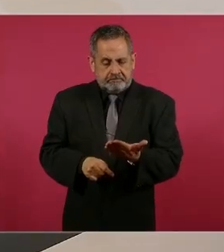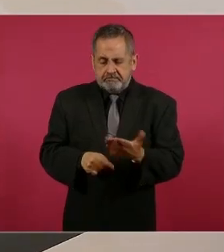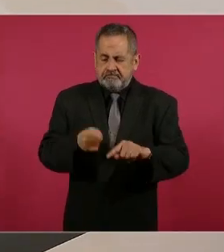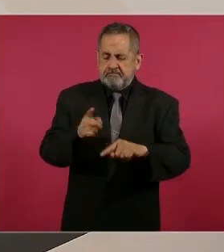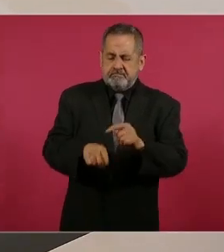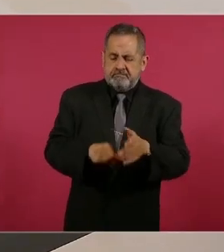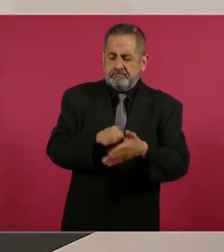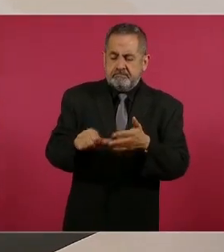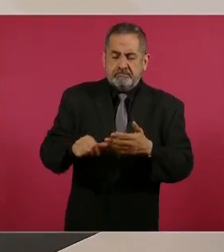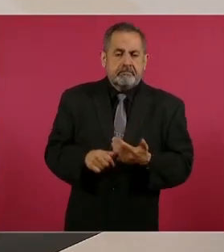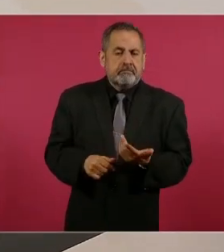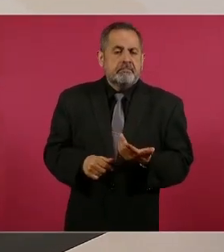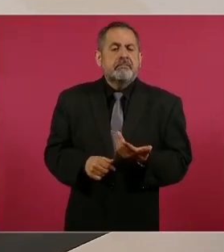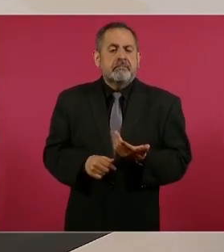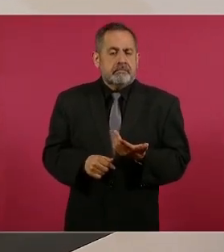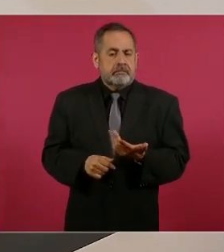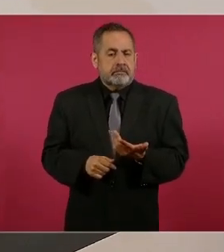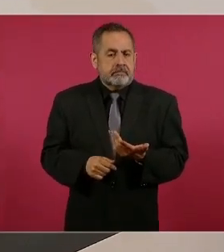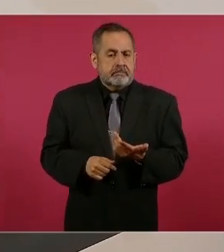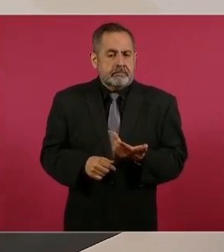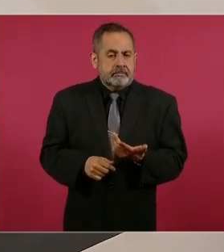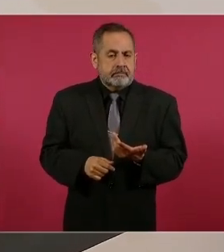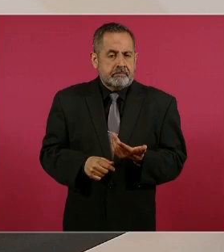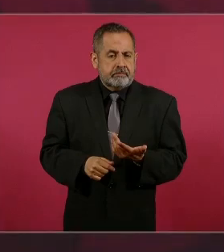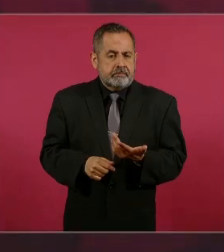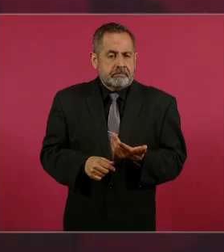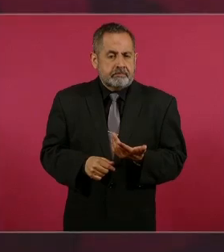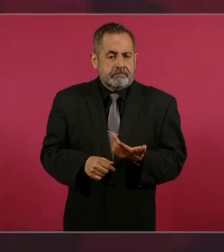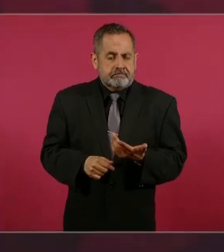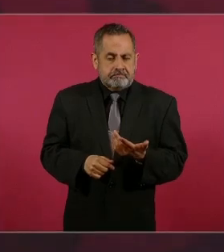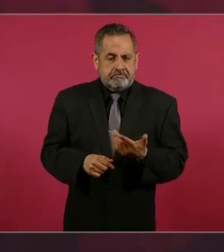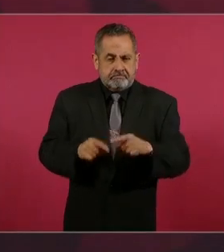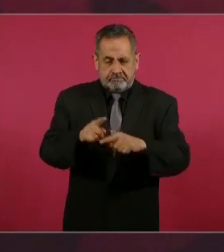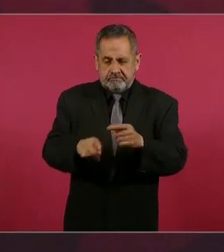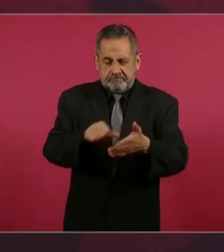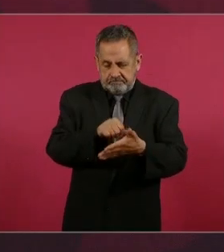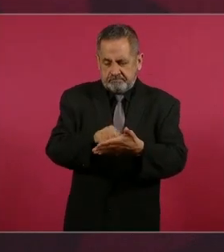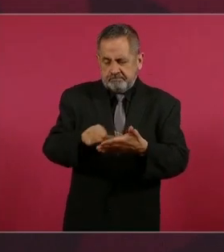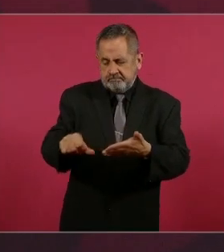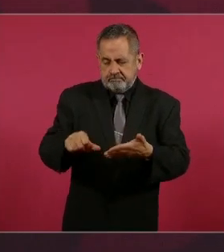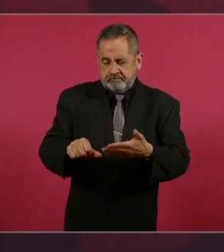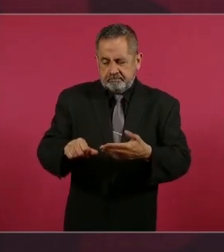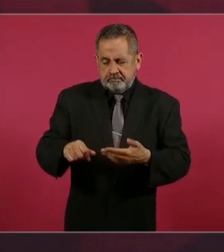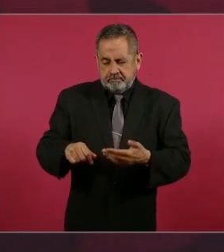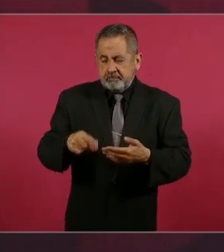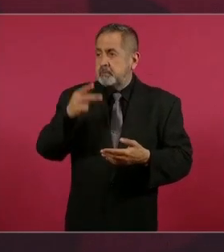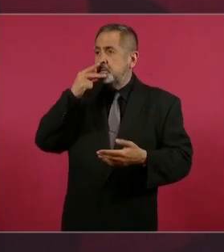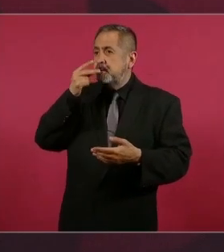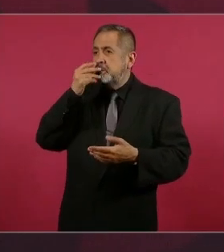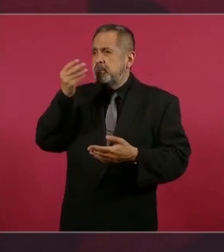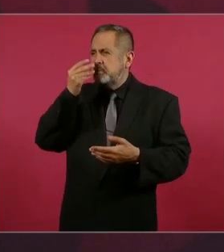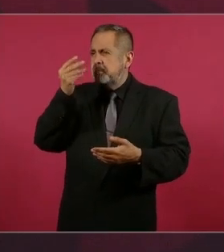precisamente para que no se prohibiera los vapeadores.